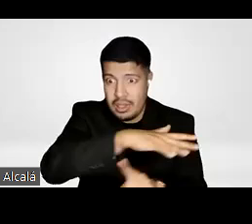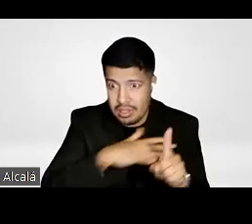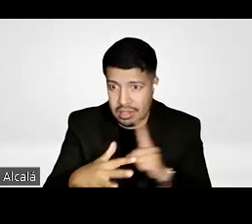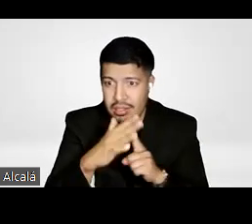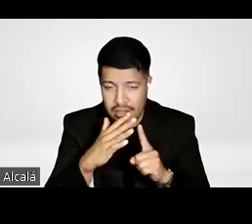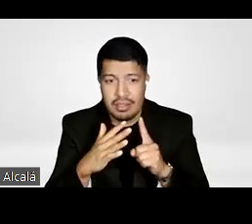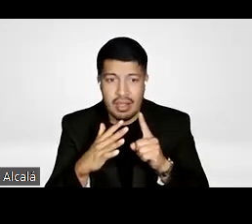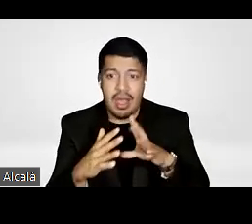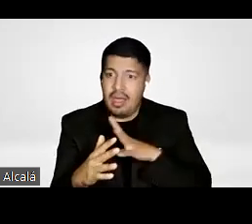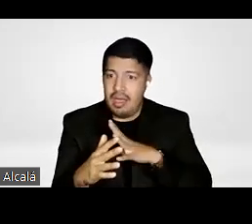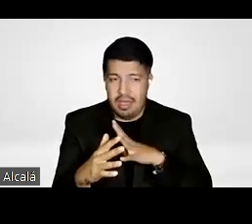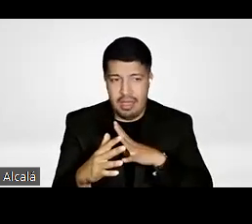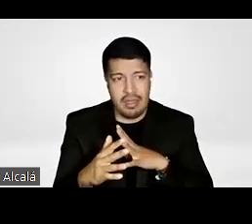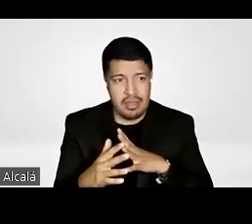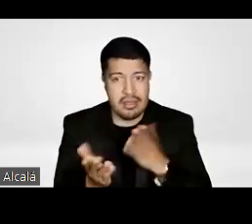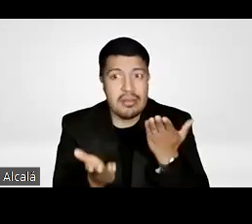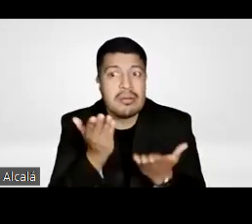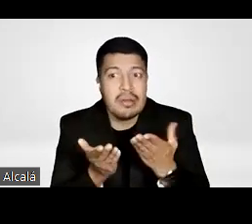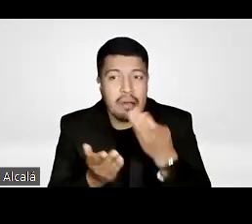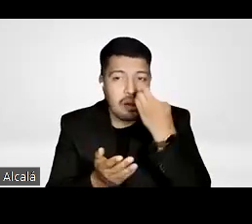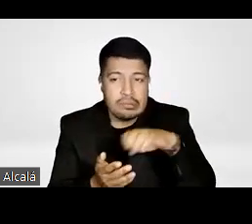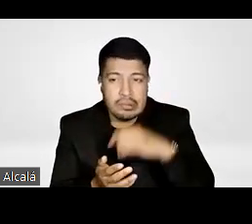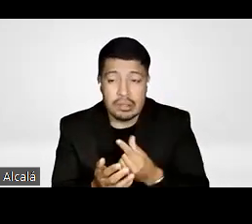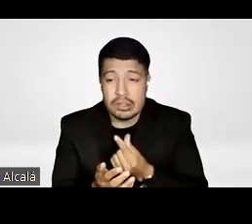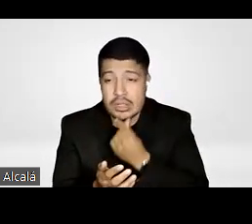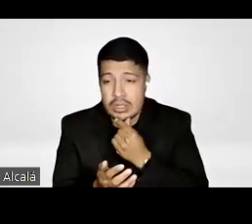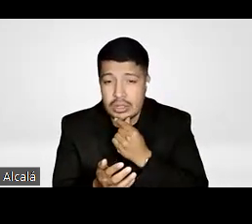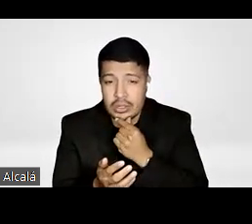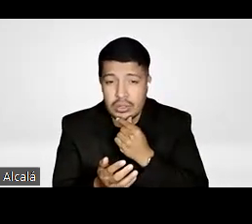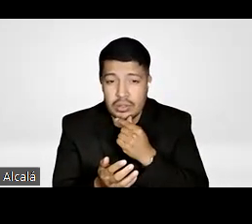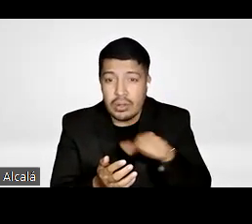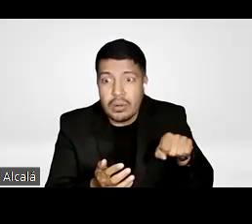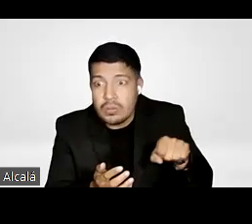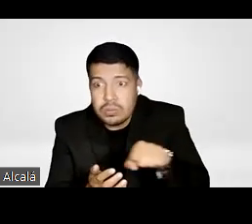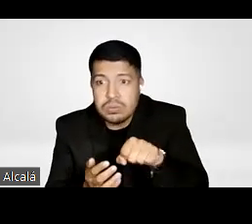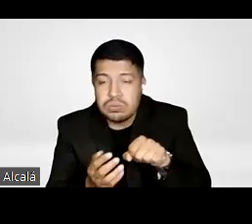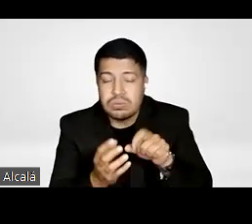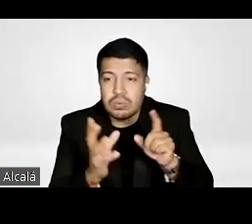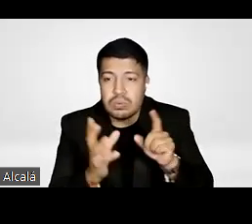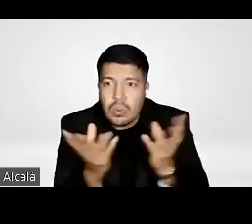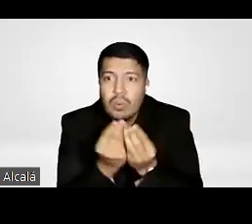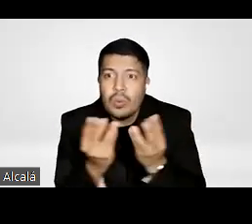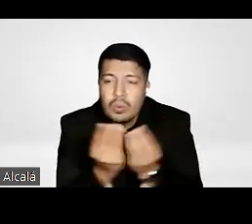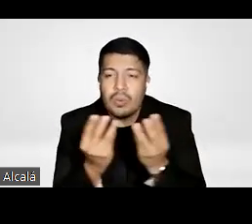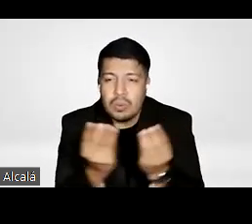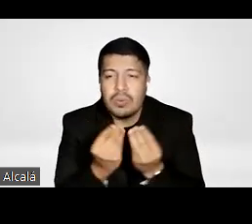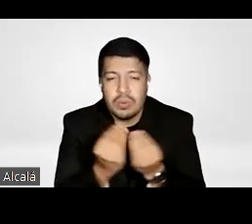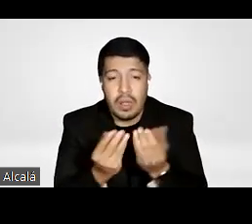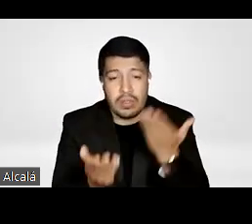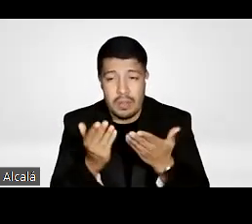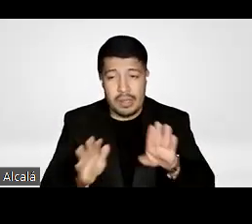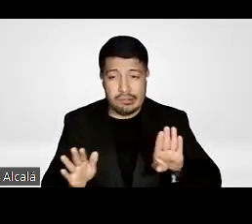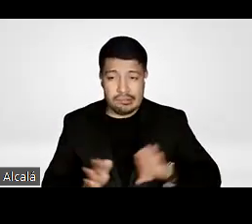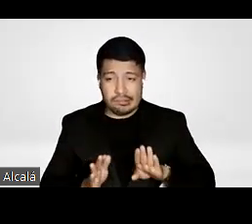depende de las experiencias a las que el niño va a estar sometido, y estas experiencias están mucho dadas por las características de su ambiente y de